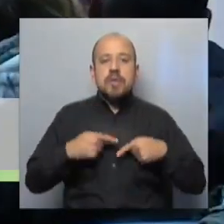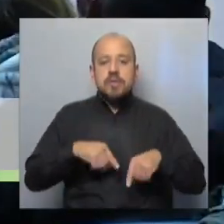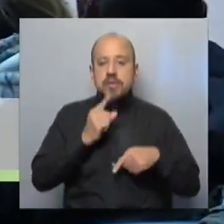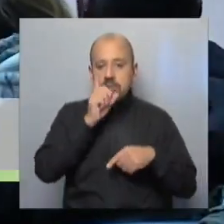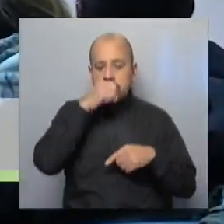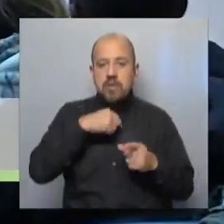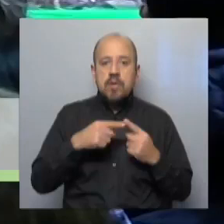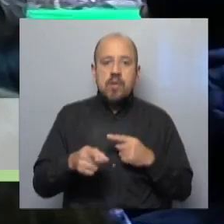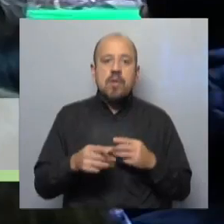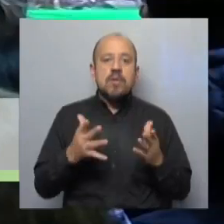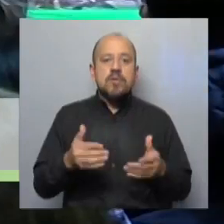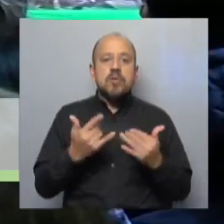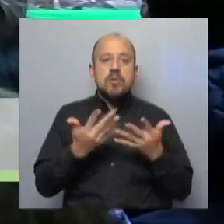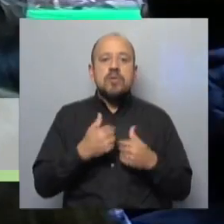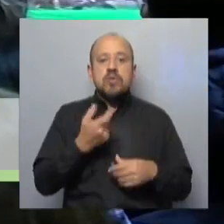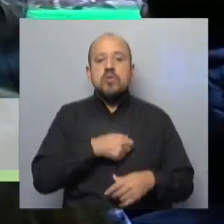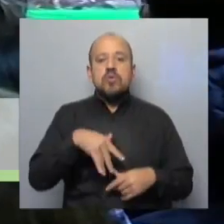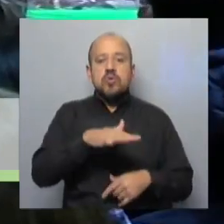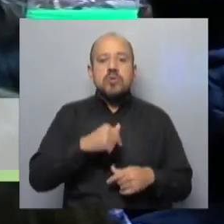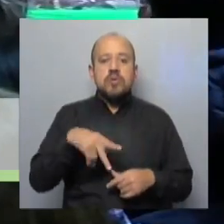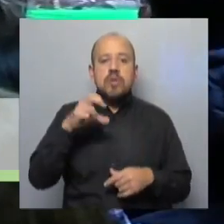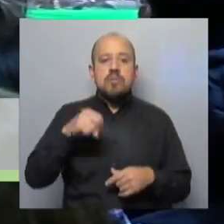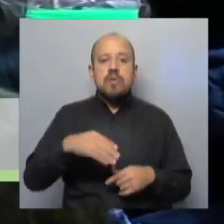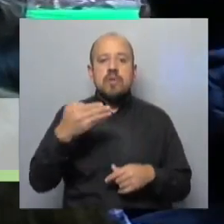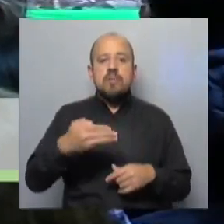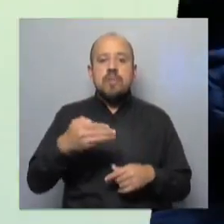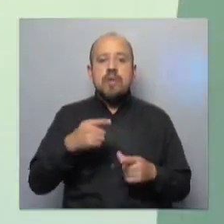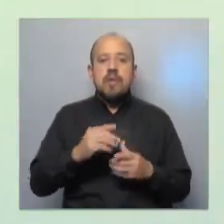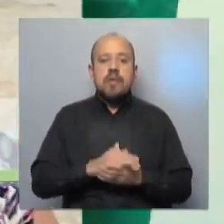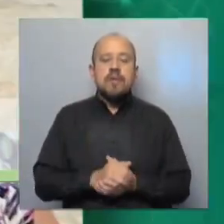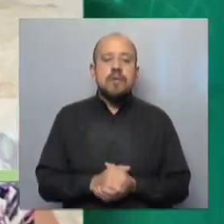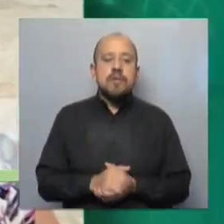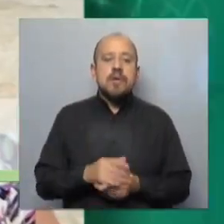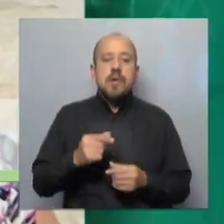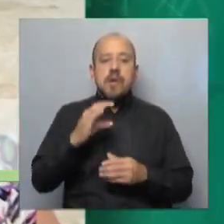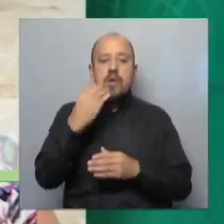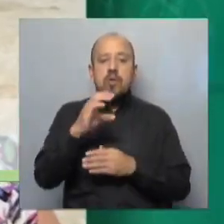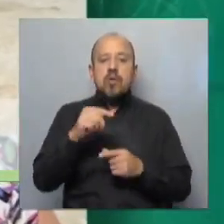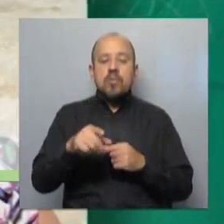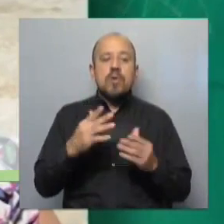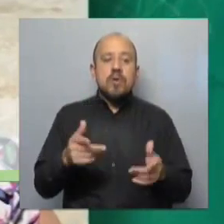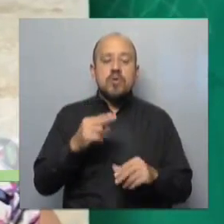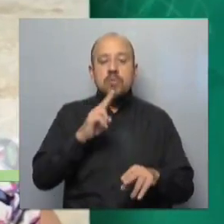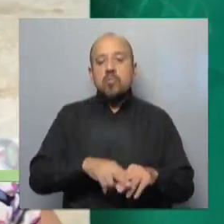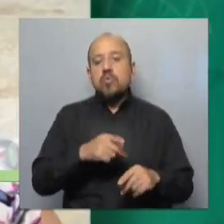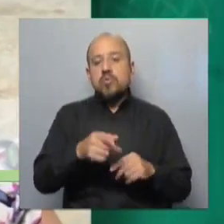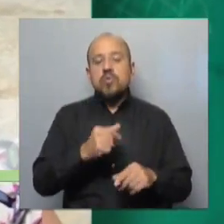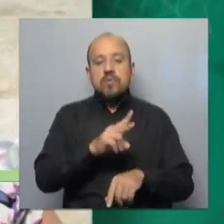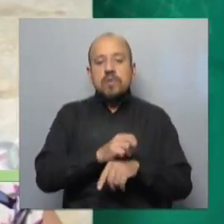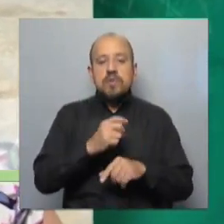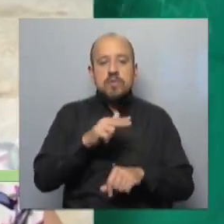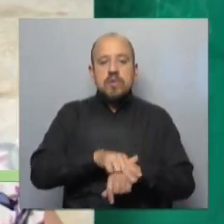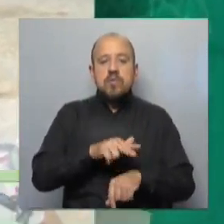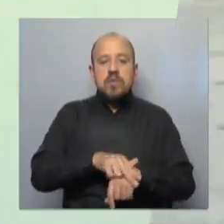presentó ante organizaciones sociales el plan b en materia ambiental detuvieron en colombia a los asesinos del fiscal paraguayo